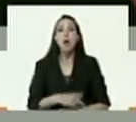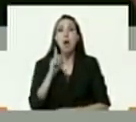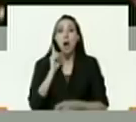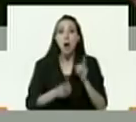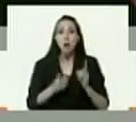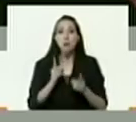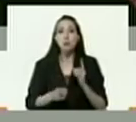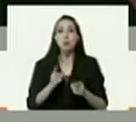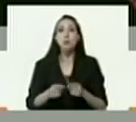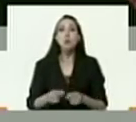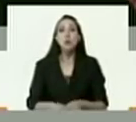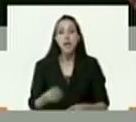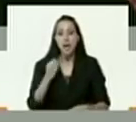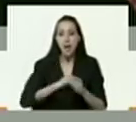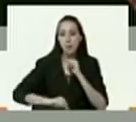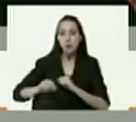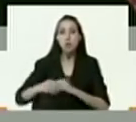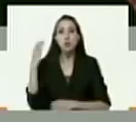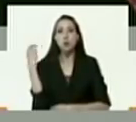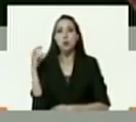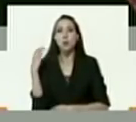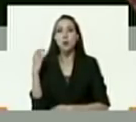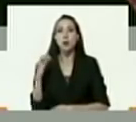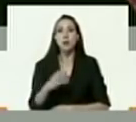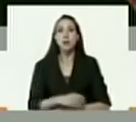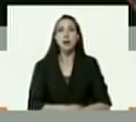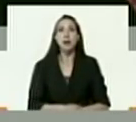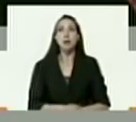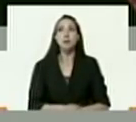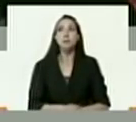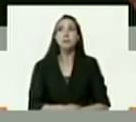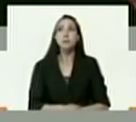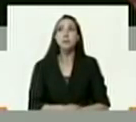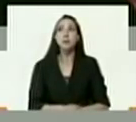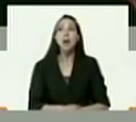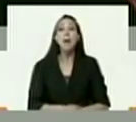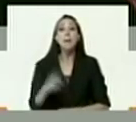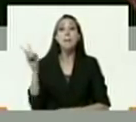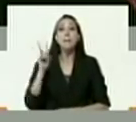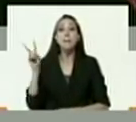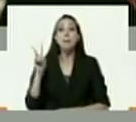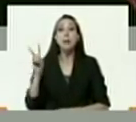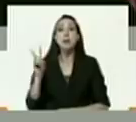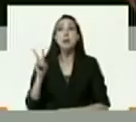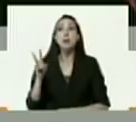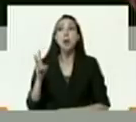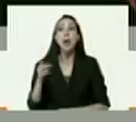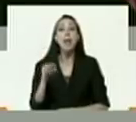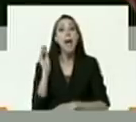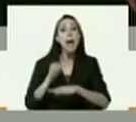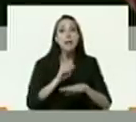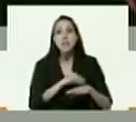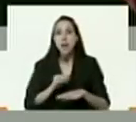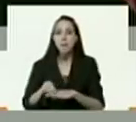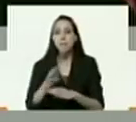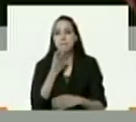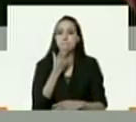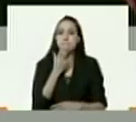Colombia, unos que tienen protección en Colombia. Ah, pero es Venezuela la que protege eso que ellos llaman el